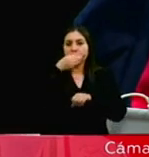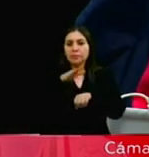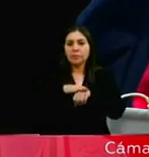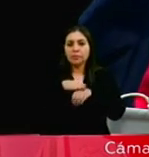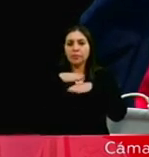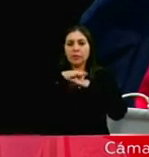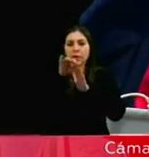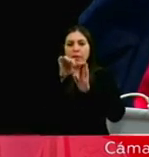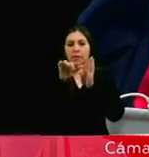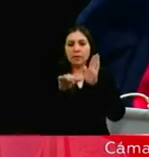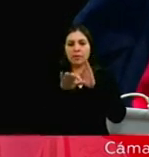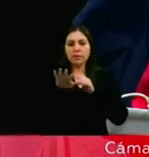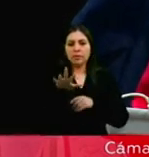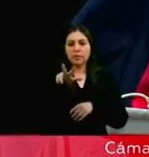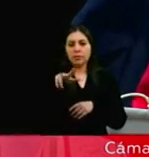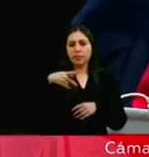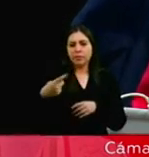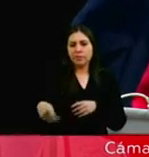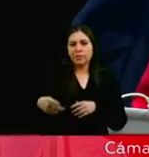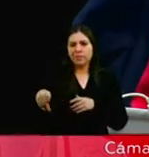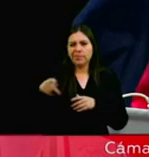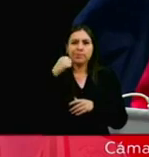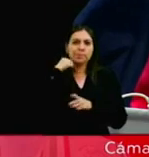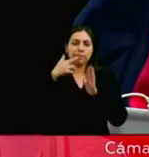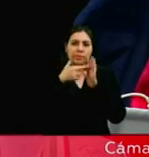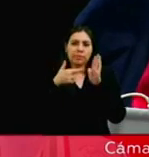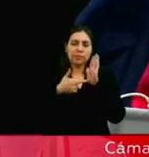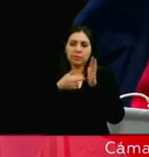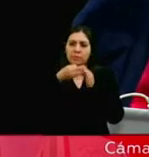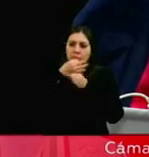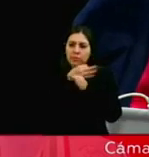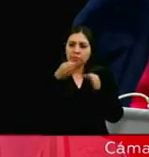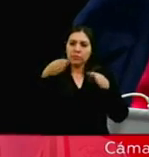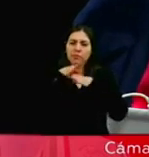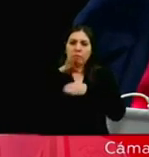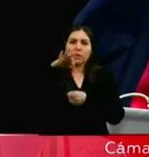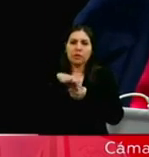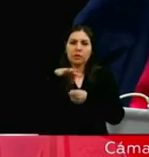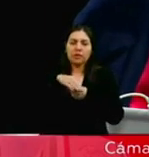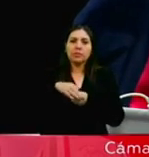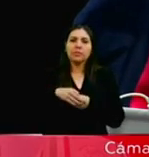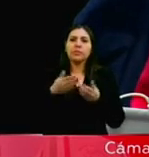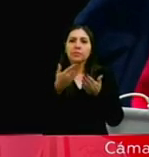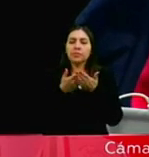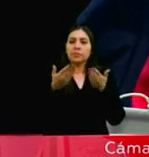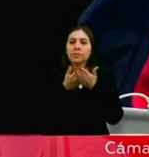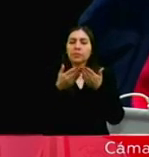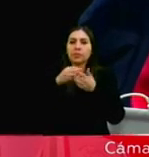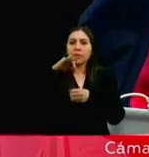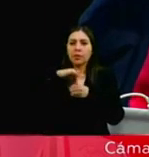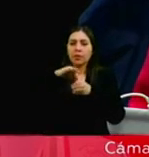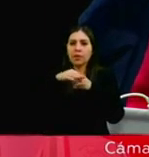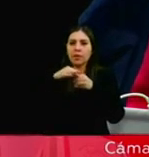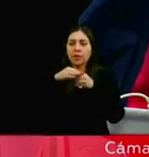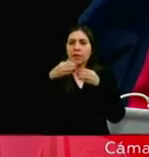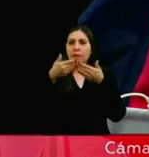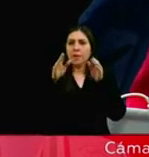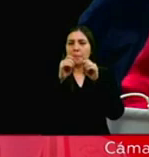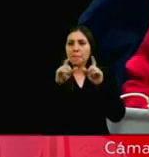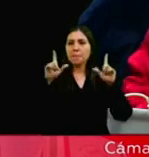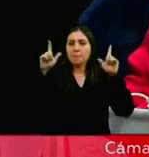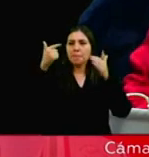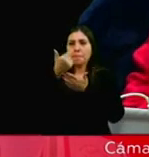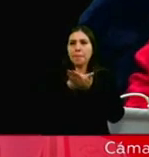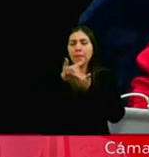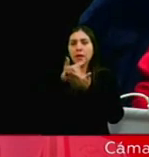a la urna el oficialismo representado por morena se ha negado tajantemente a utilizar una mampara para que los